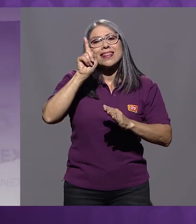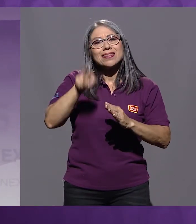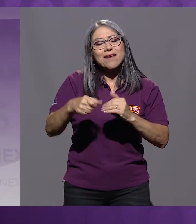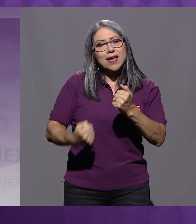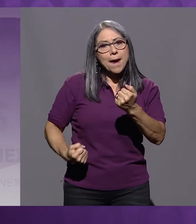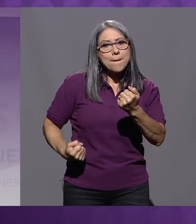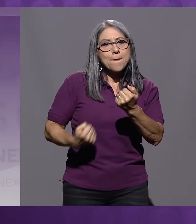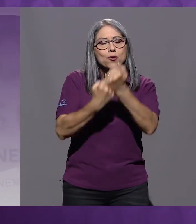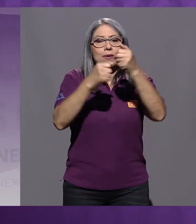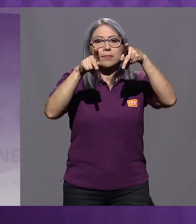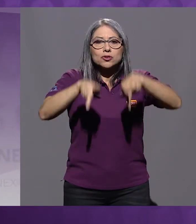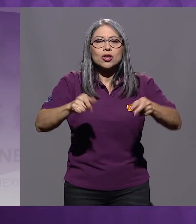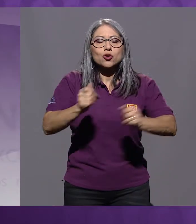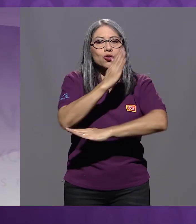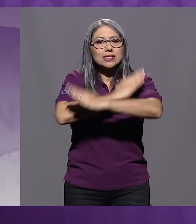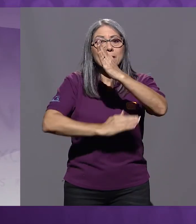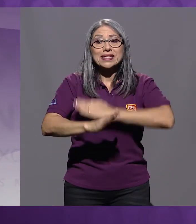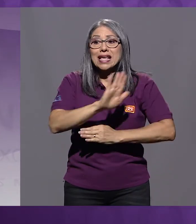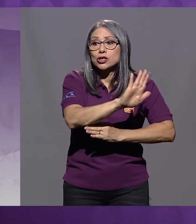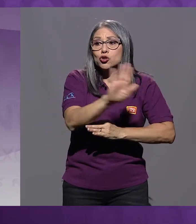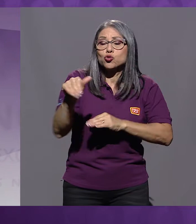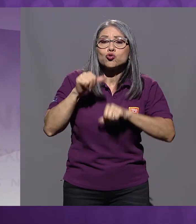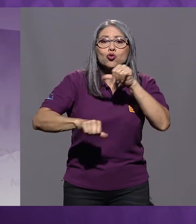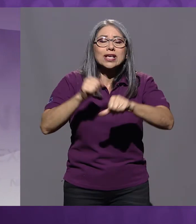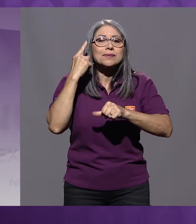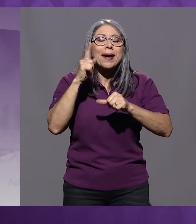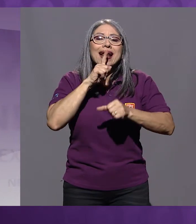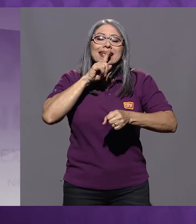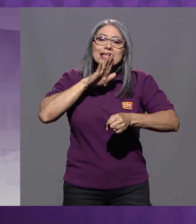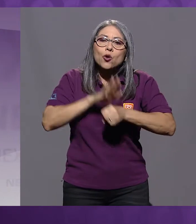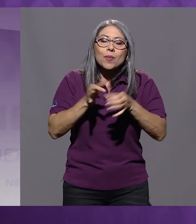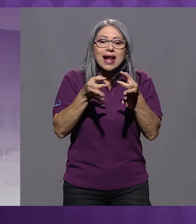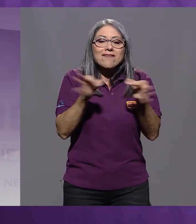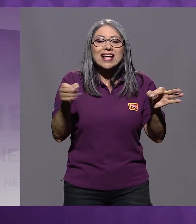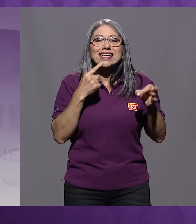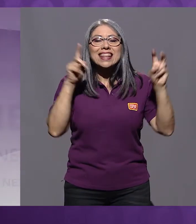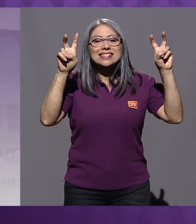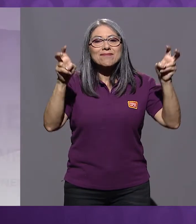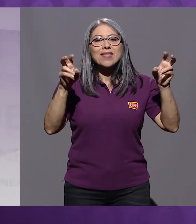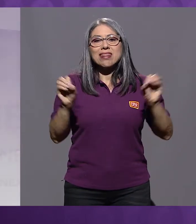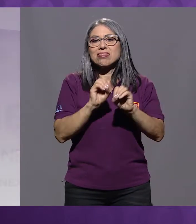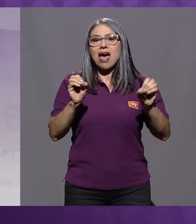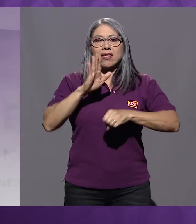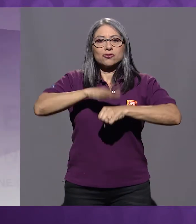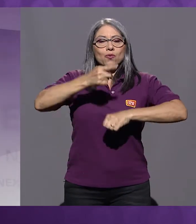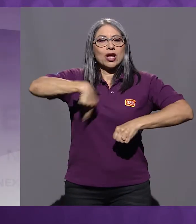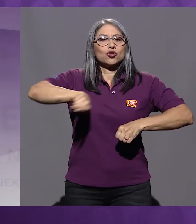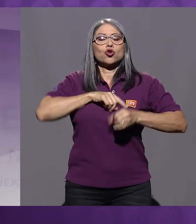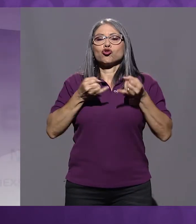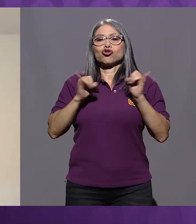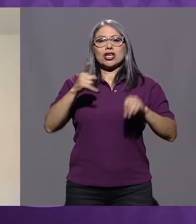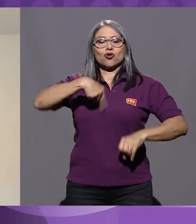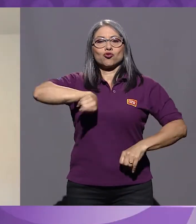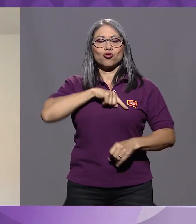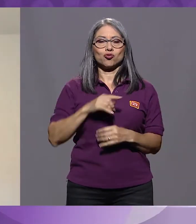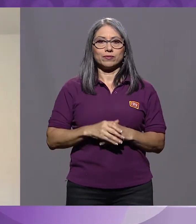las personas con discapacidad porque se cumpla la frase, nada de nosotros sin nosotros. Contar la historia de